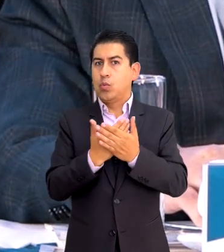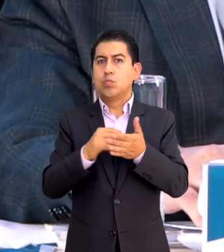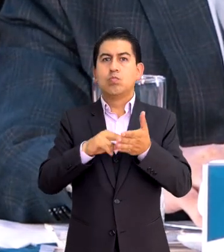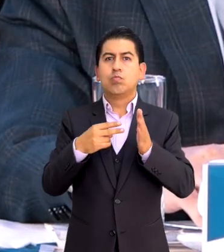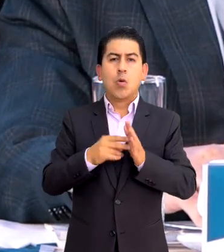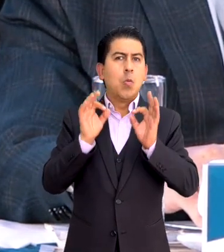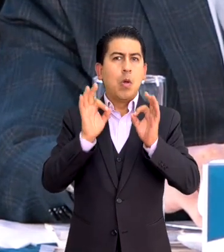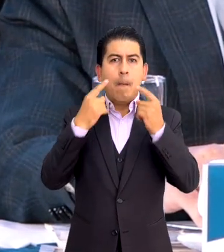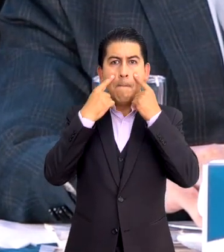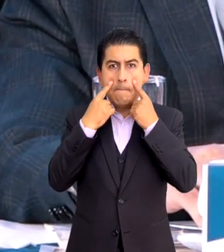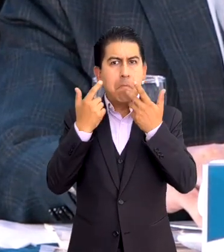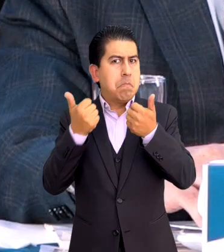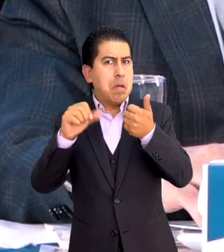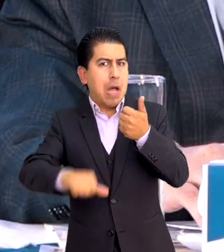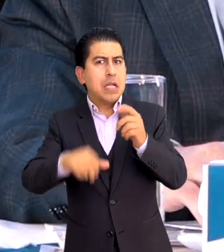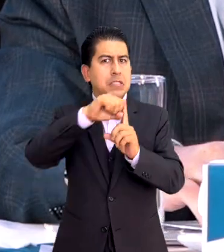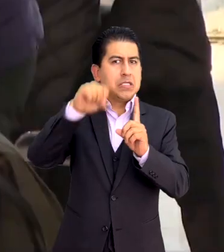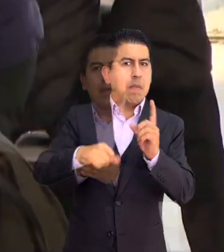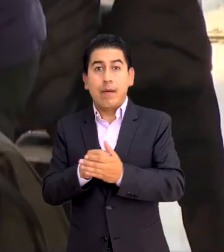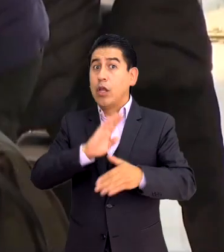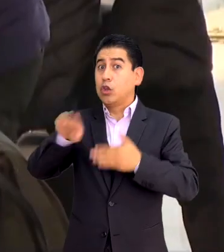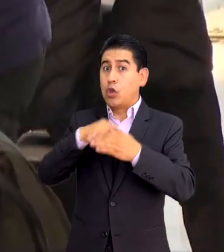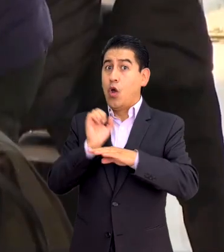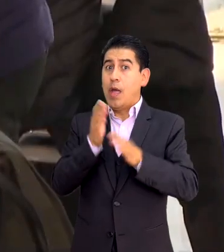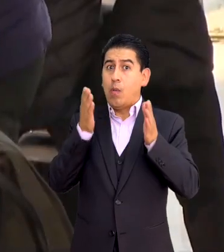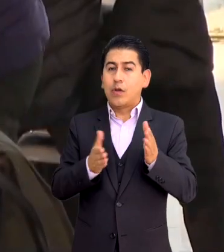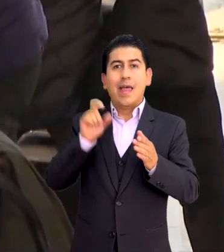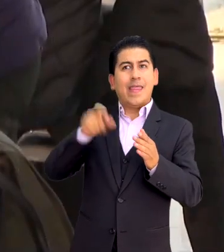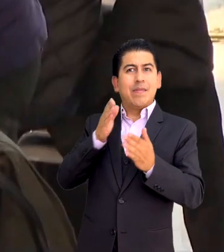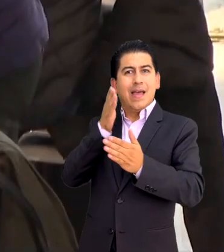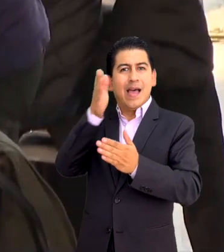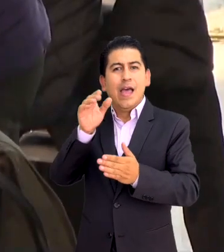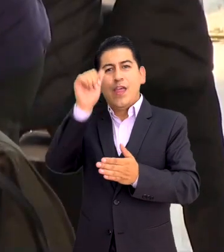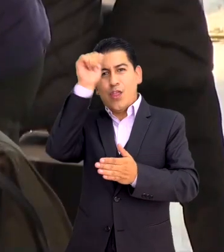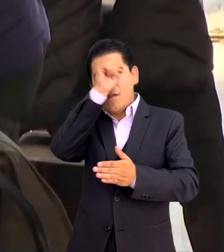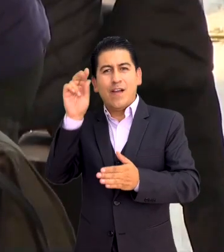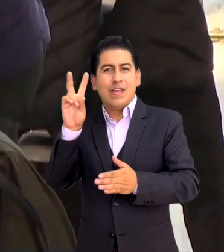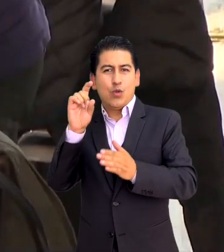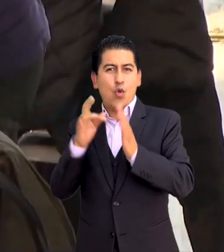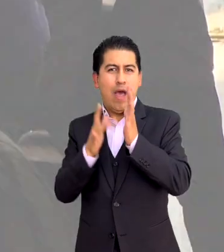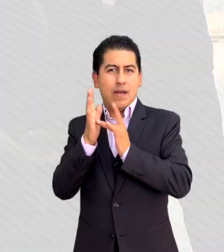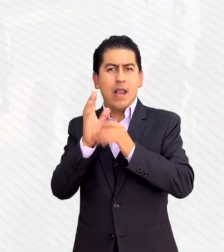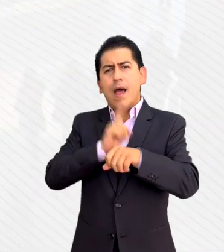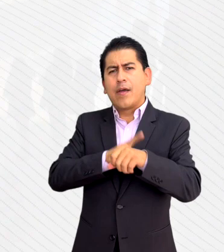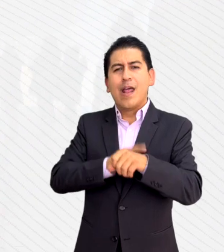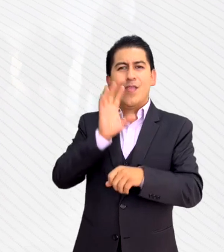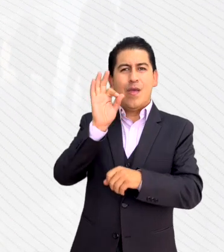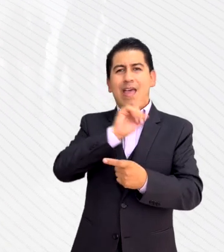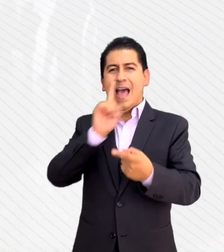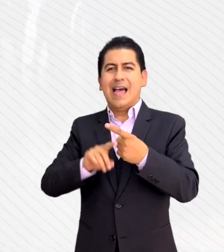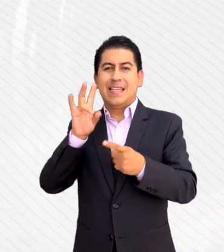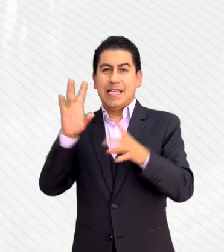para poner a prueba nuestro sistema. Los ecuatorianos que viven en el exterior deberán acudir a las urnas el